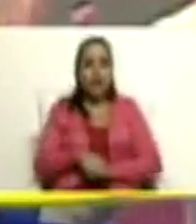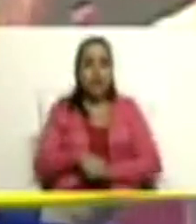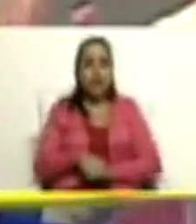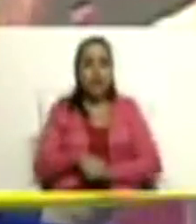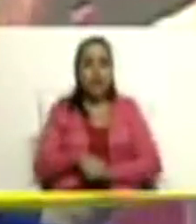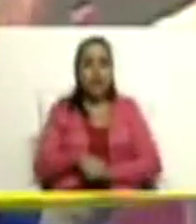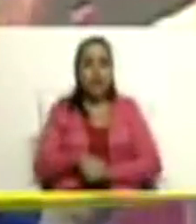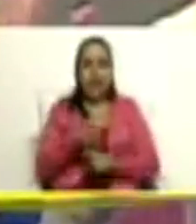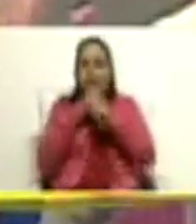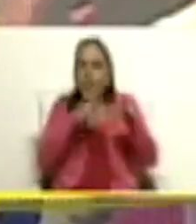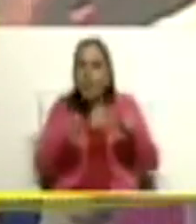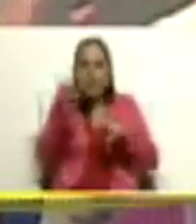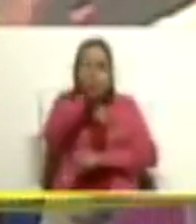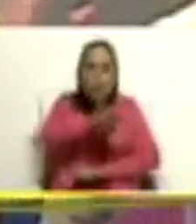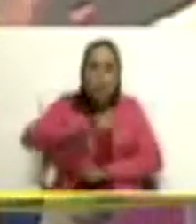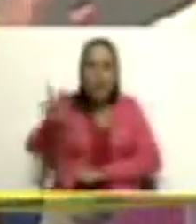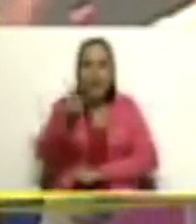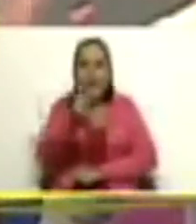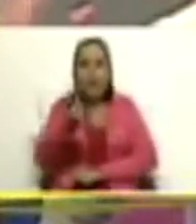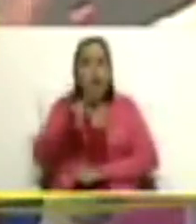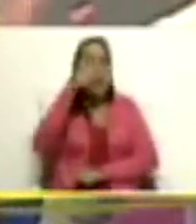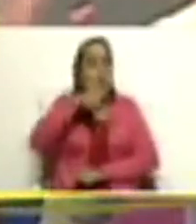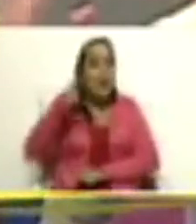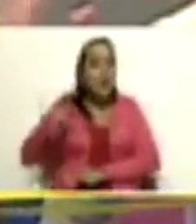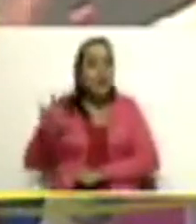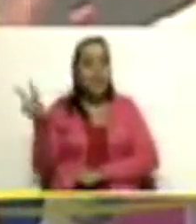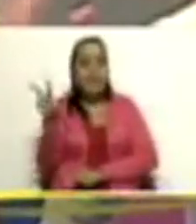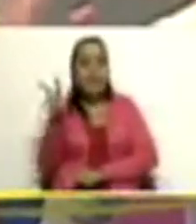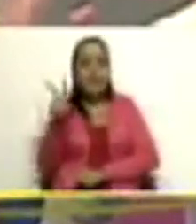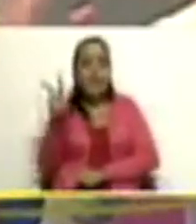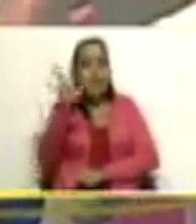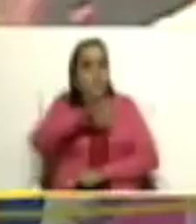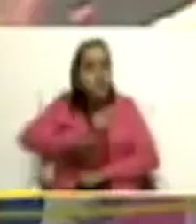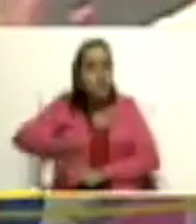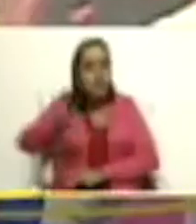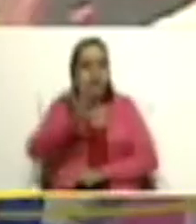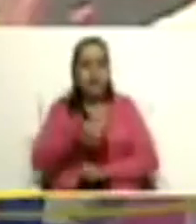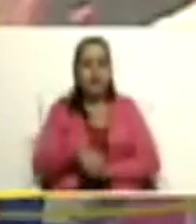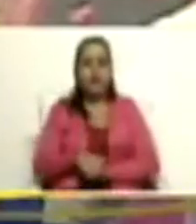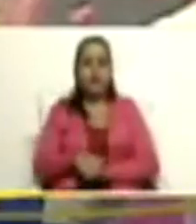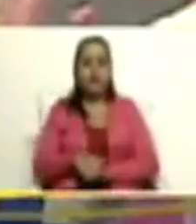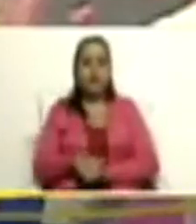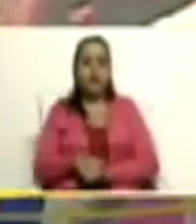verdadero venezolanazo, el pueblo de Venezuela